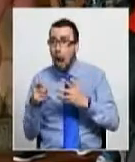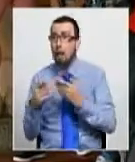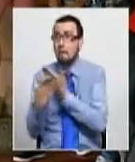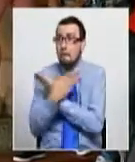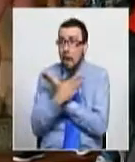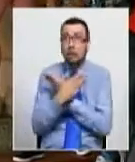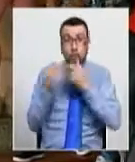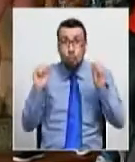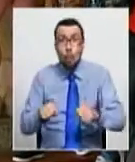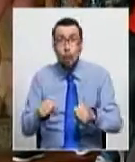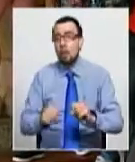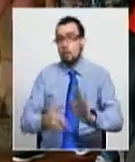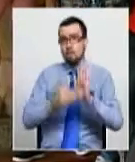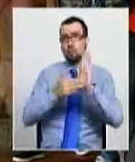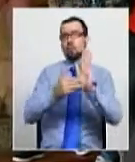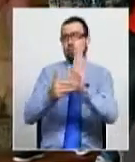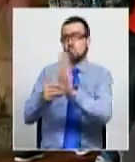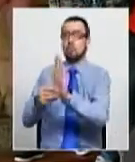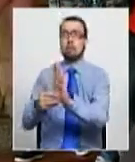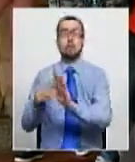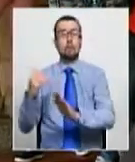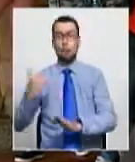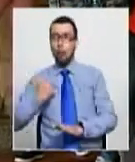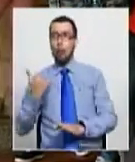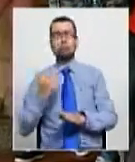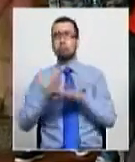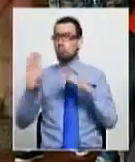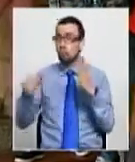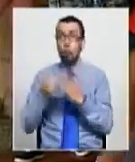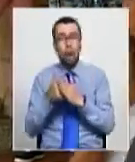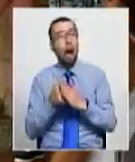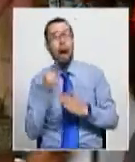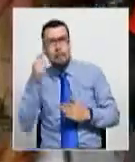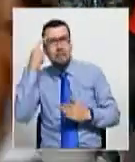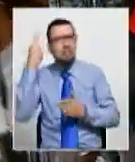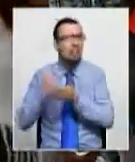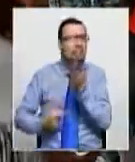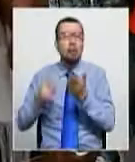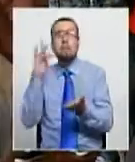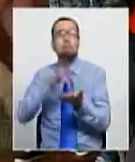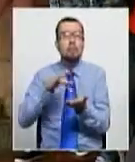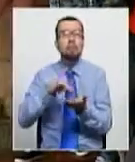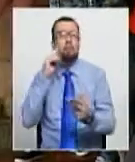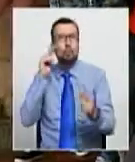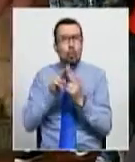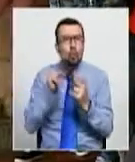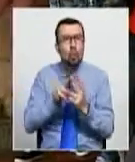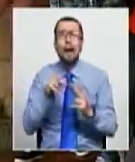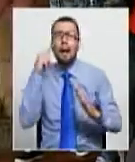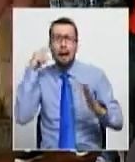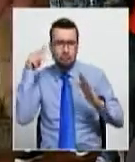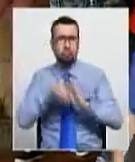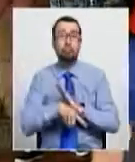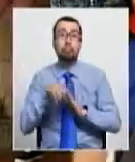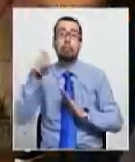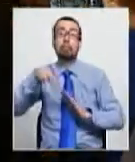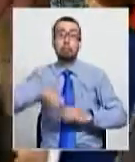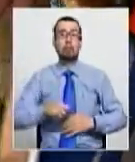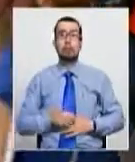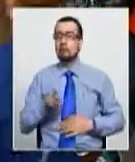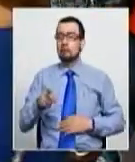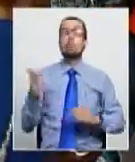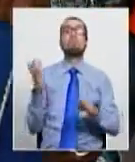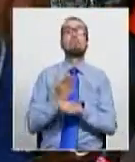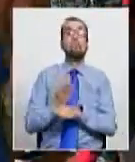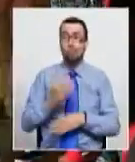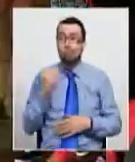vital importancia que tanto los jóvenes como toda la ciudadanía se pronuncie frente al tema y además conozca a cabalidad qué es lo que pasa porque pues los grandes problemas que ha